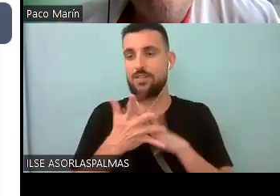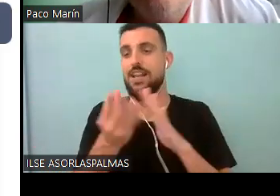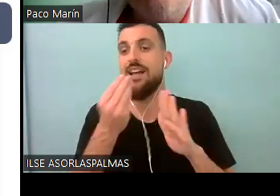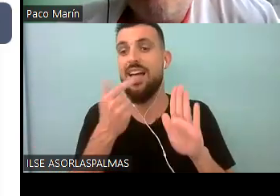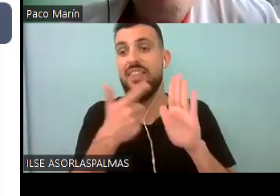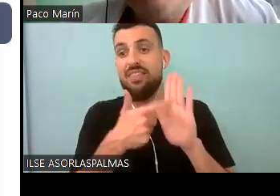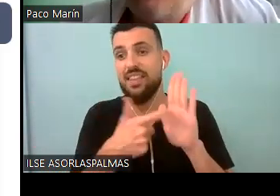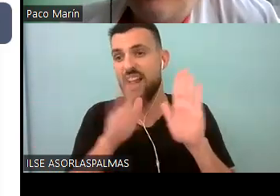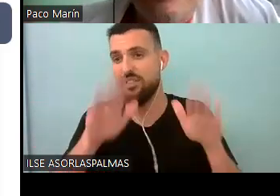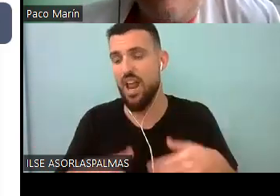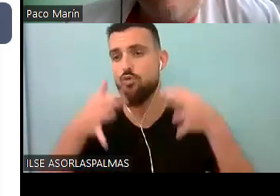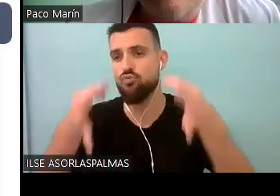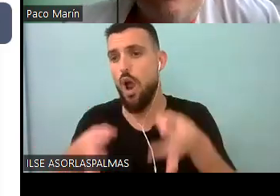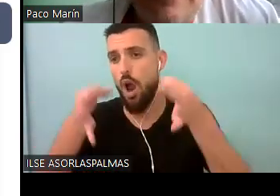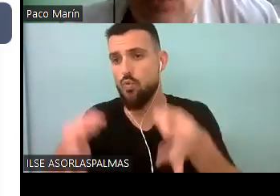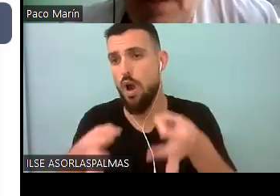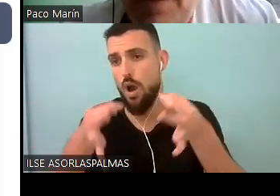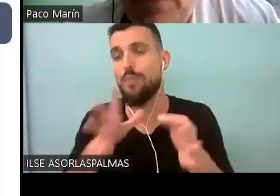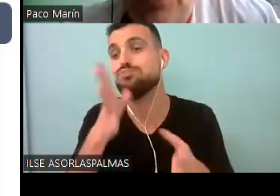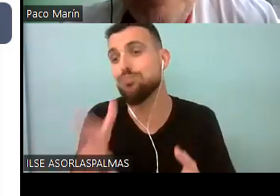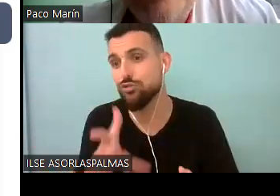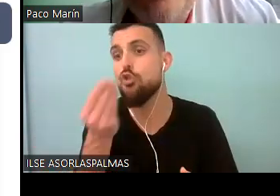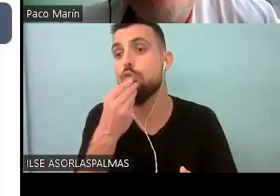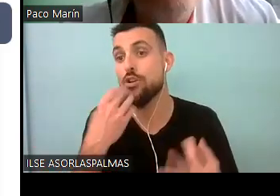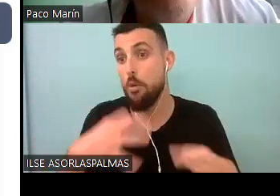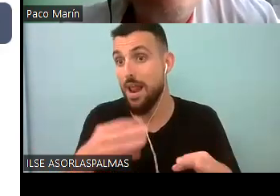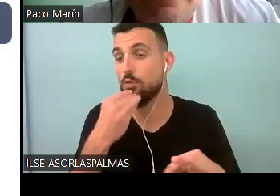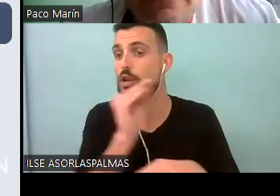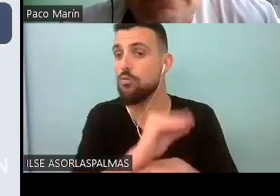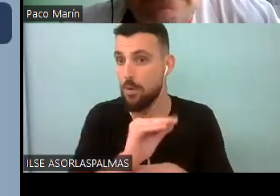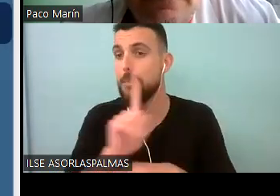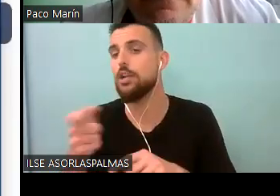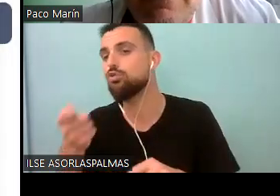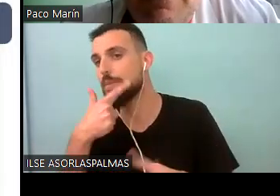monótona, o bien tenemos que tirar de suplementos.